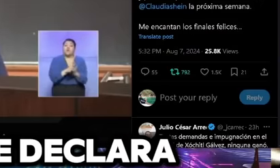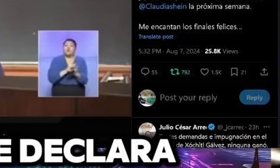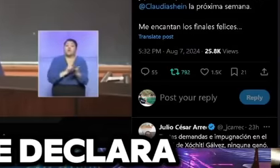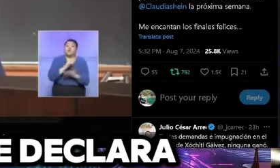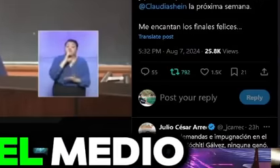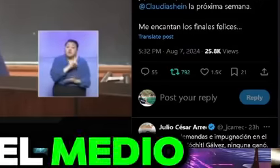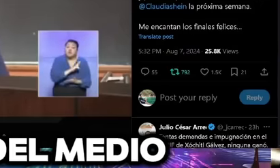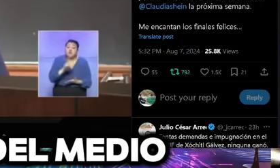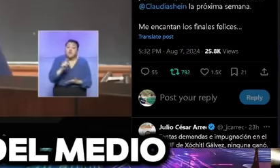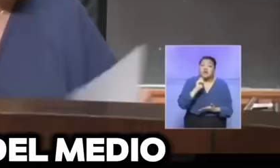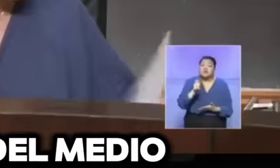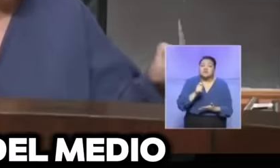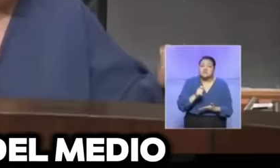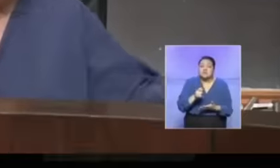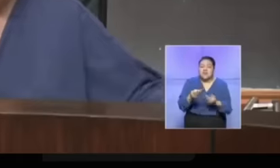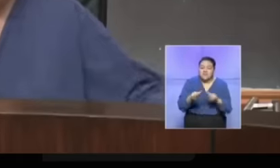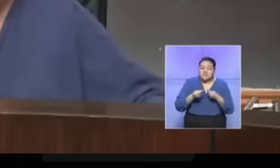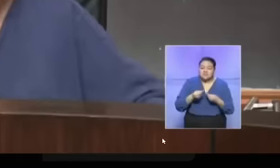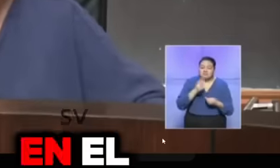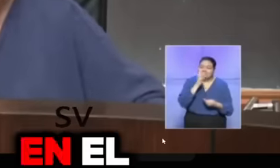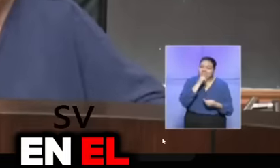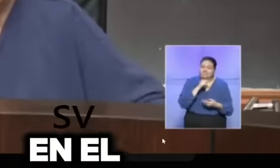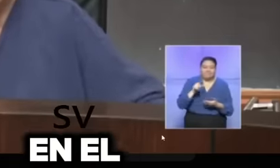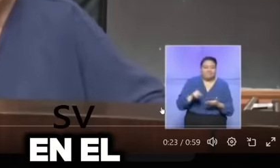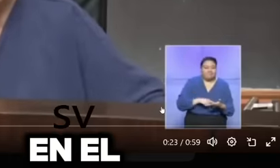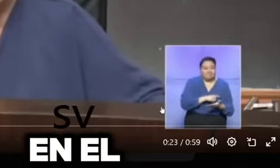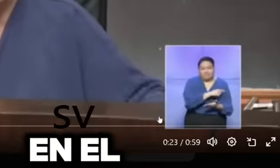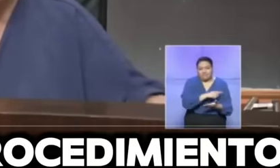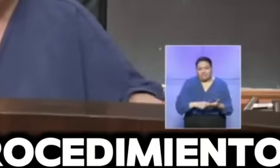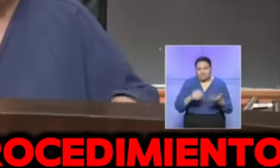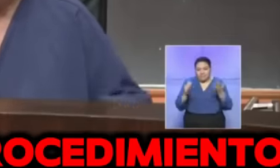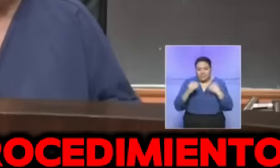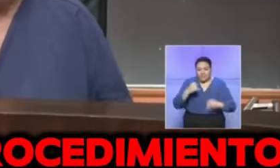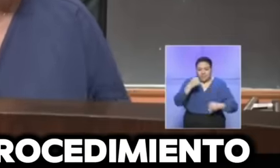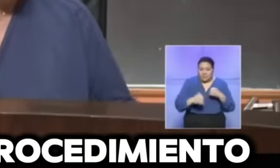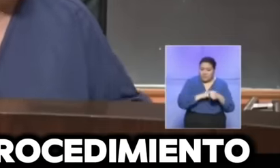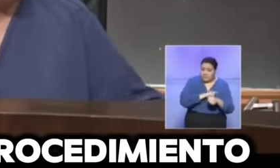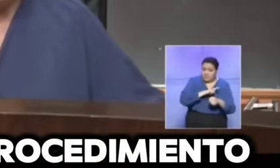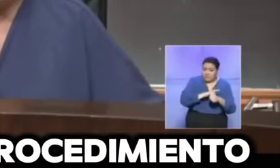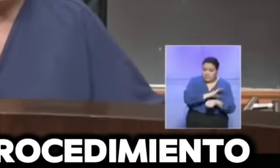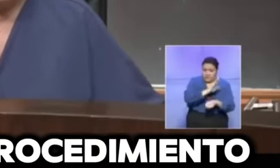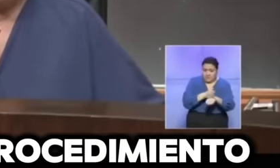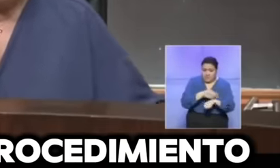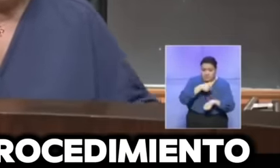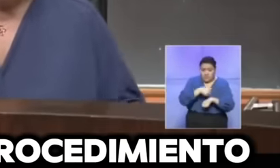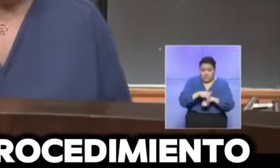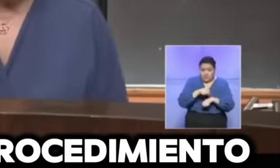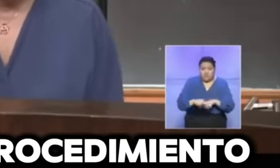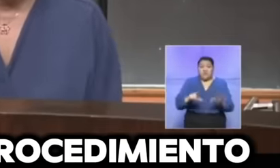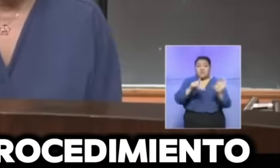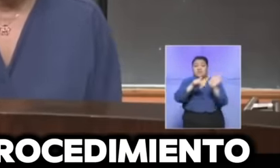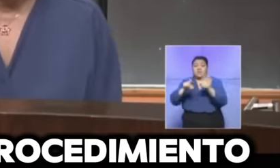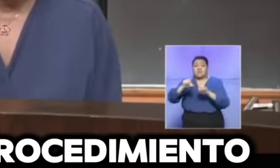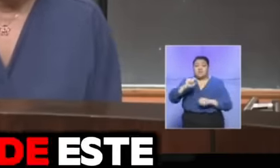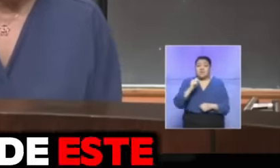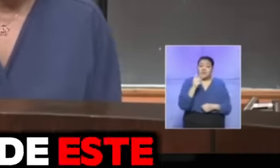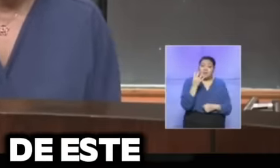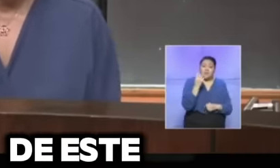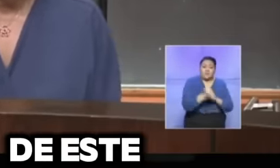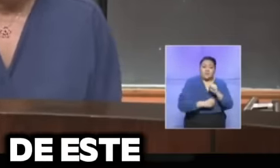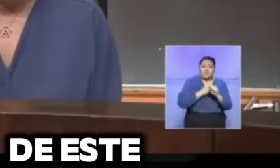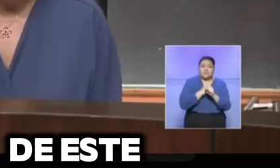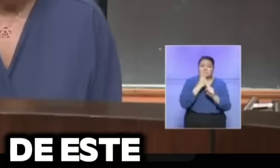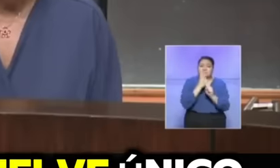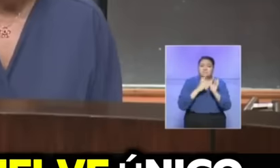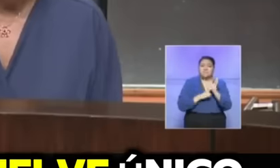la improcedencia del medio de impugnación. En el recurso de revisión del procedimiento especial sancionador 724 de este